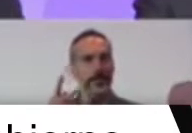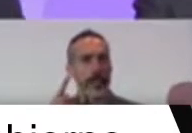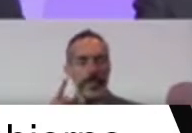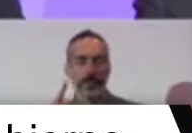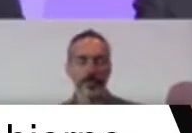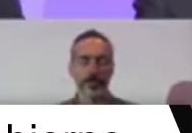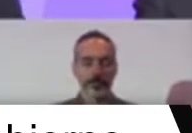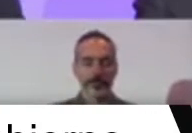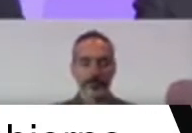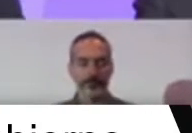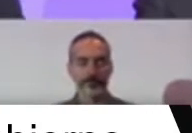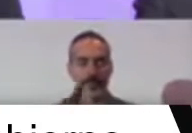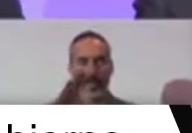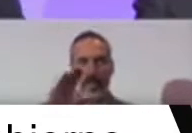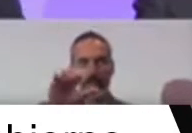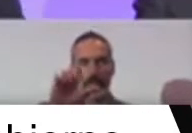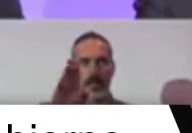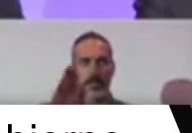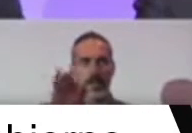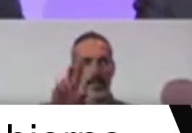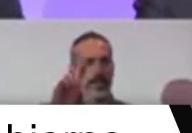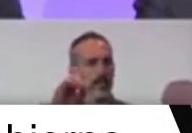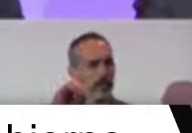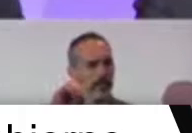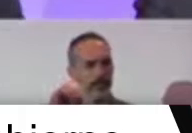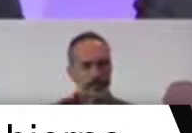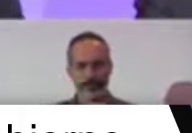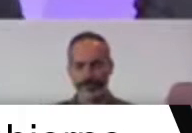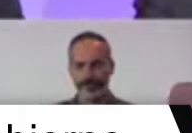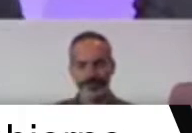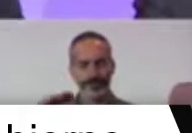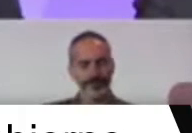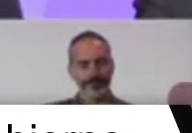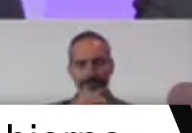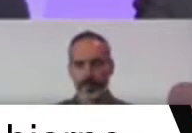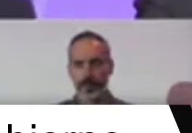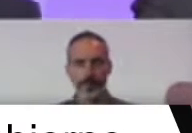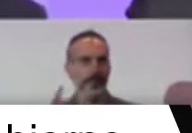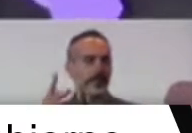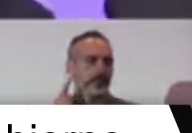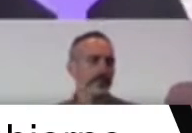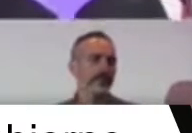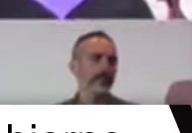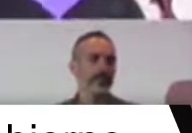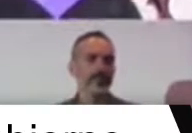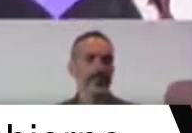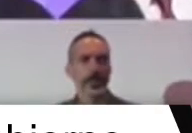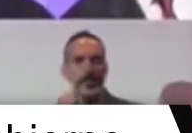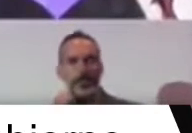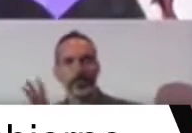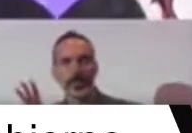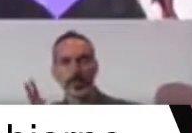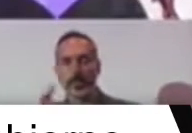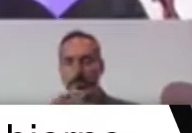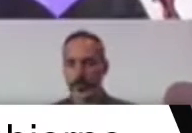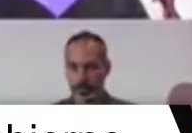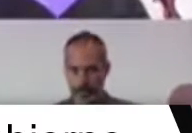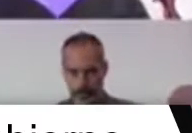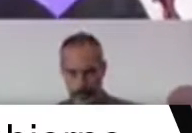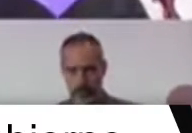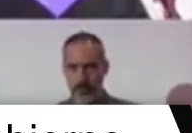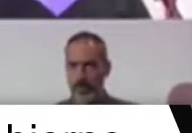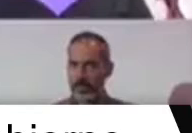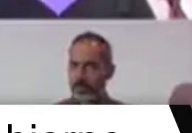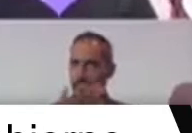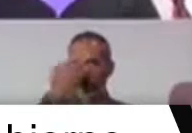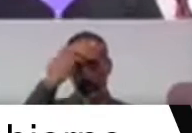el cabildo, en el gabinete, ambos plurales y paritarios, en donde la capacidad y la experiencia